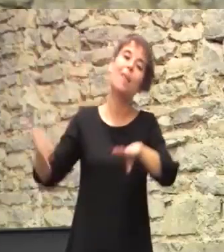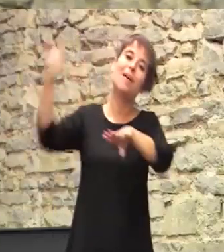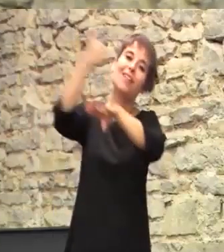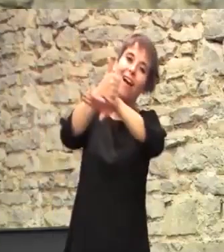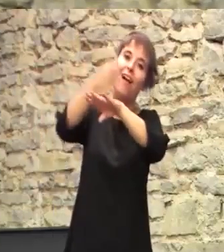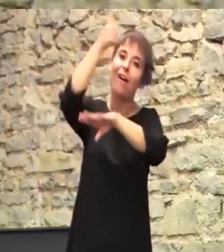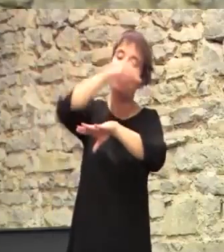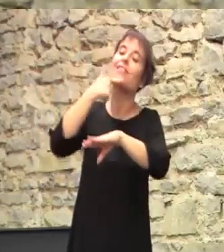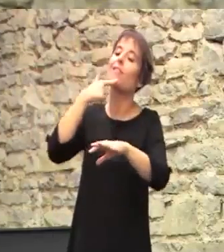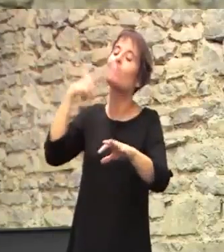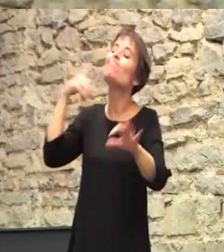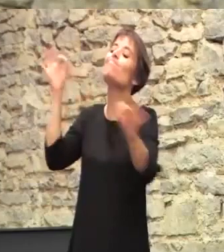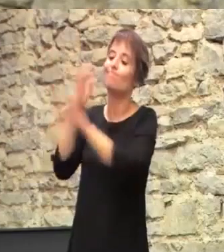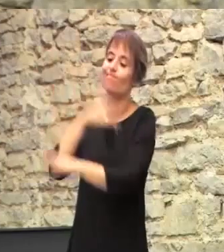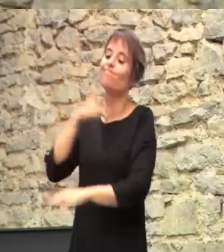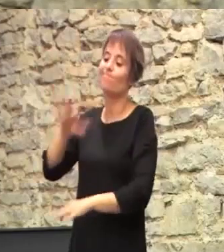equivoqué